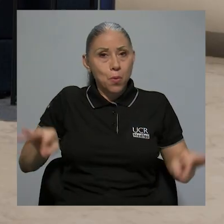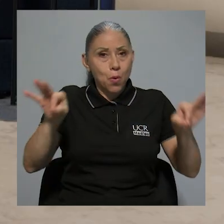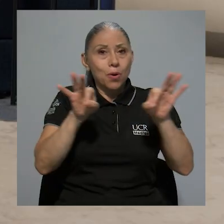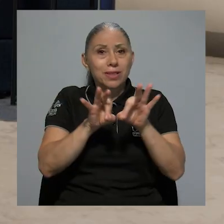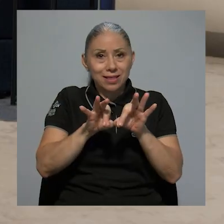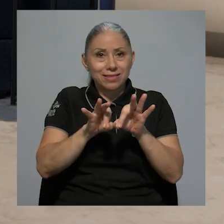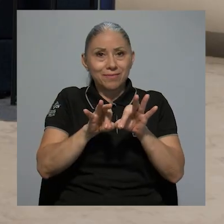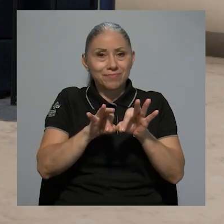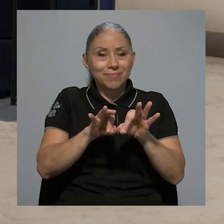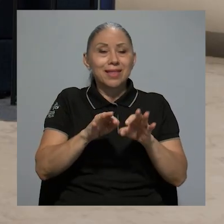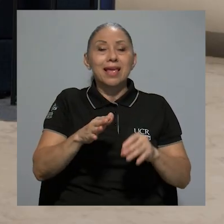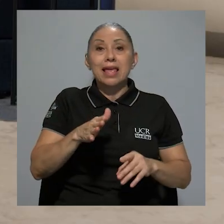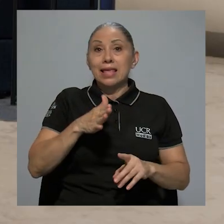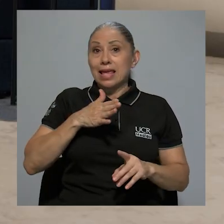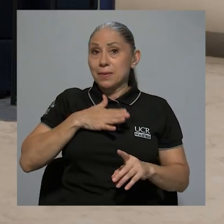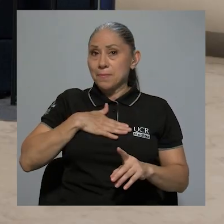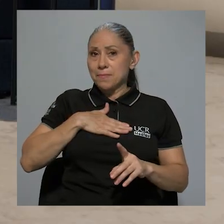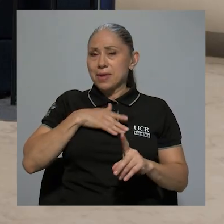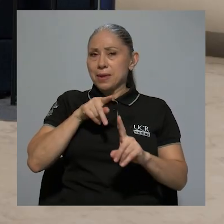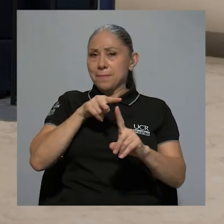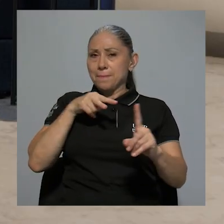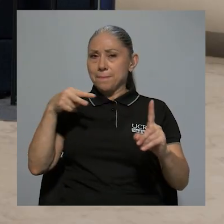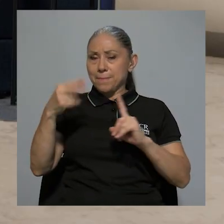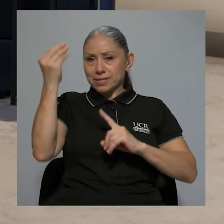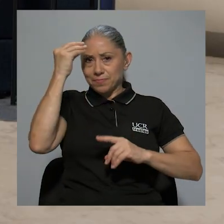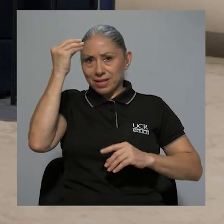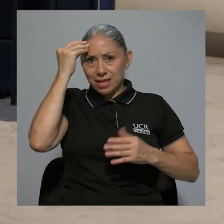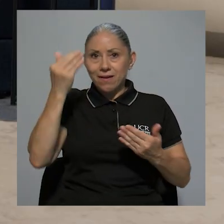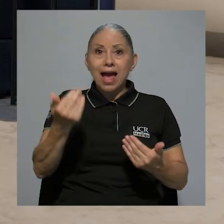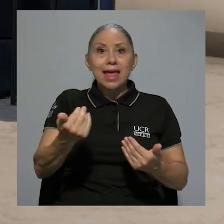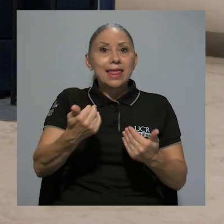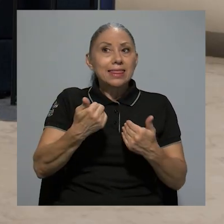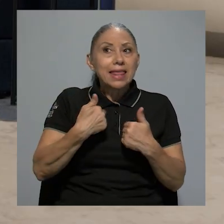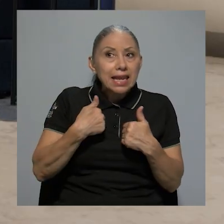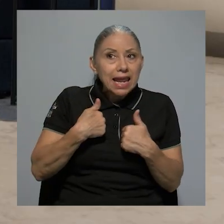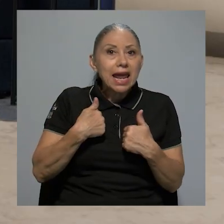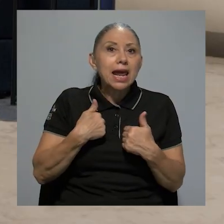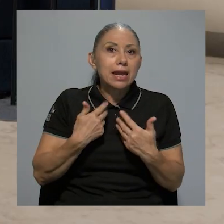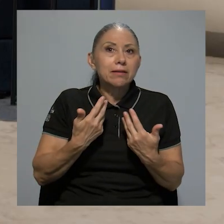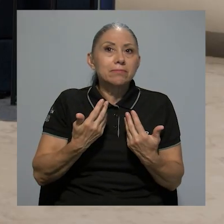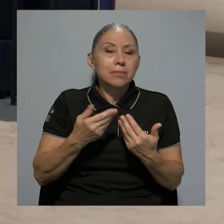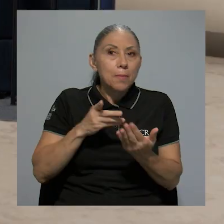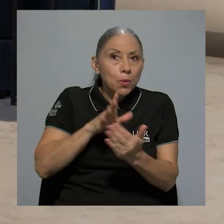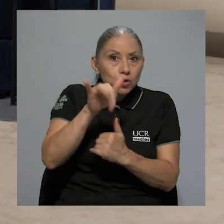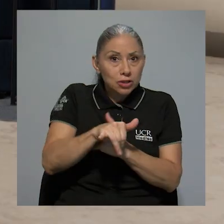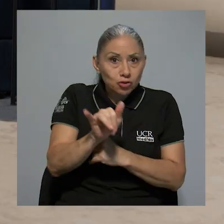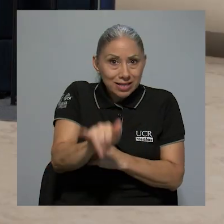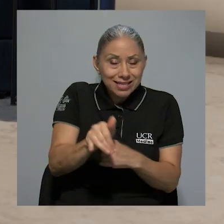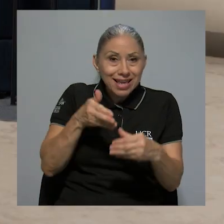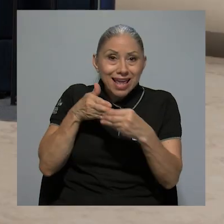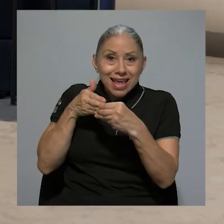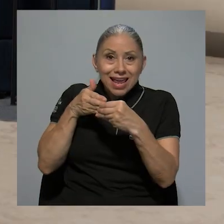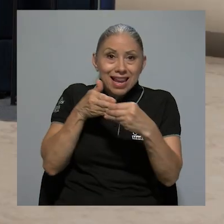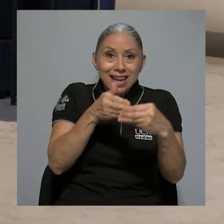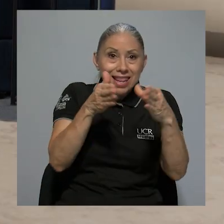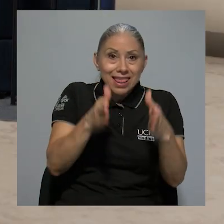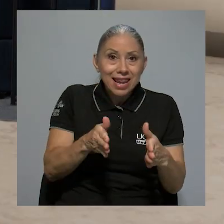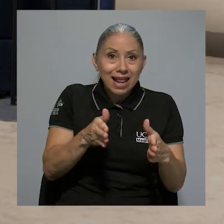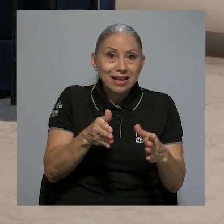creo que desde mi posición, el hecho de tener y de liderar estos proyectos desde el punto de vista de una mujer